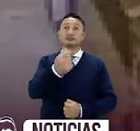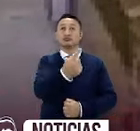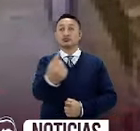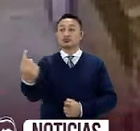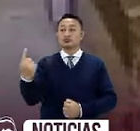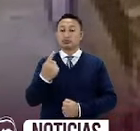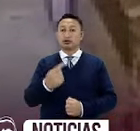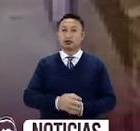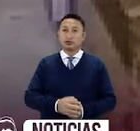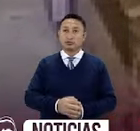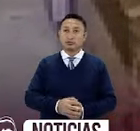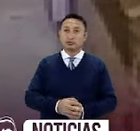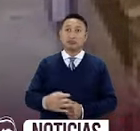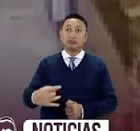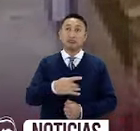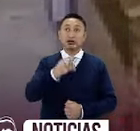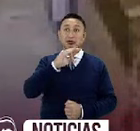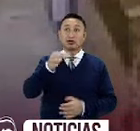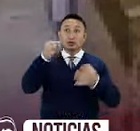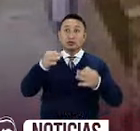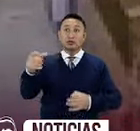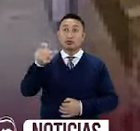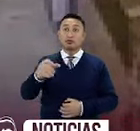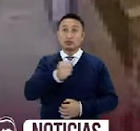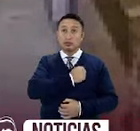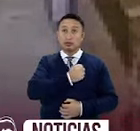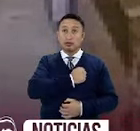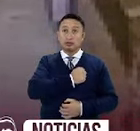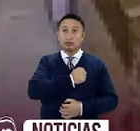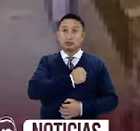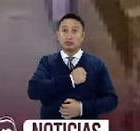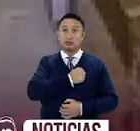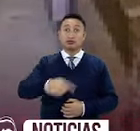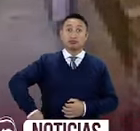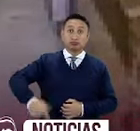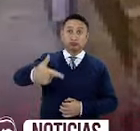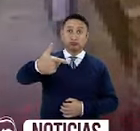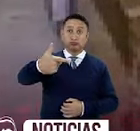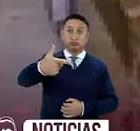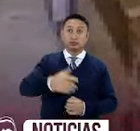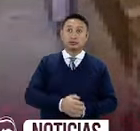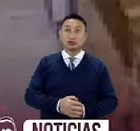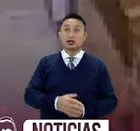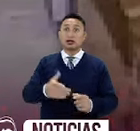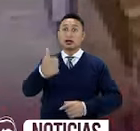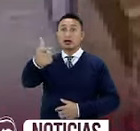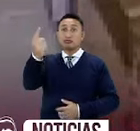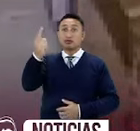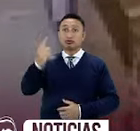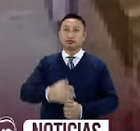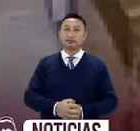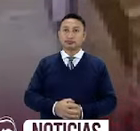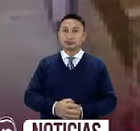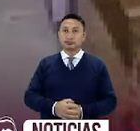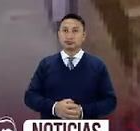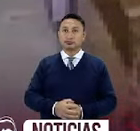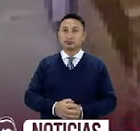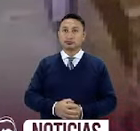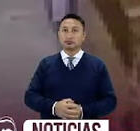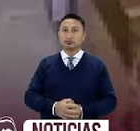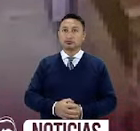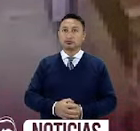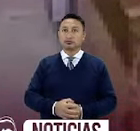no contaban con que aparecería el dueño del carro. Está armado, saca la pistola y empieza a disparar.